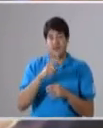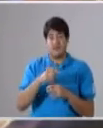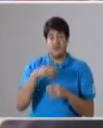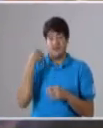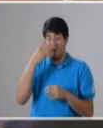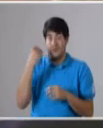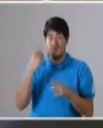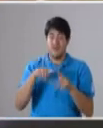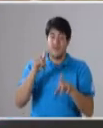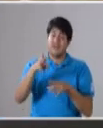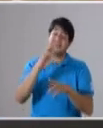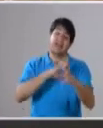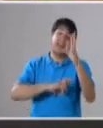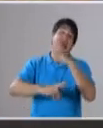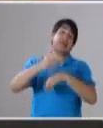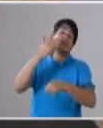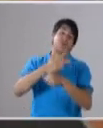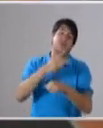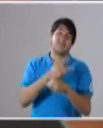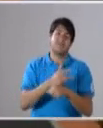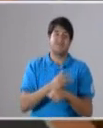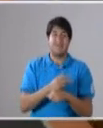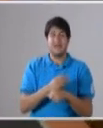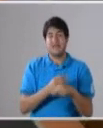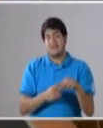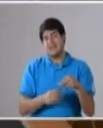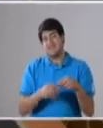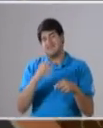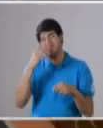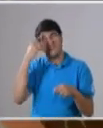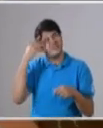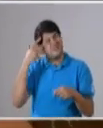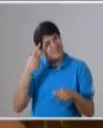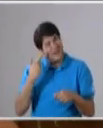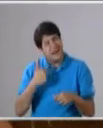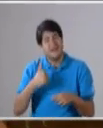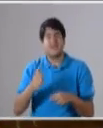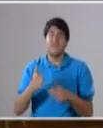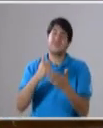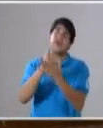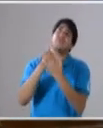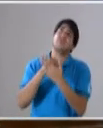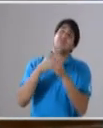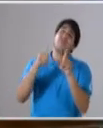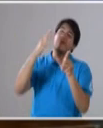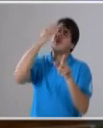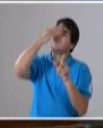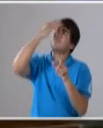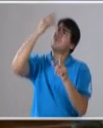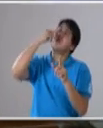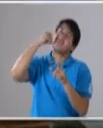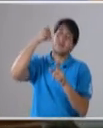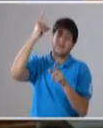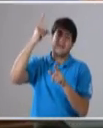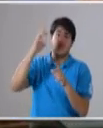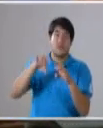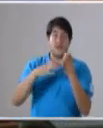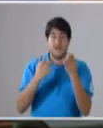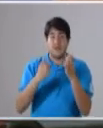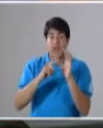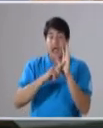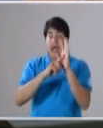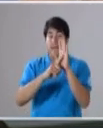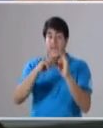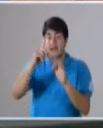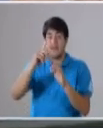son varios días, Señor, ayúdame, pero gracias por haberme permitido este privilegio. Y se apareció el hermano que al